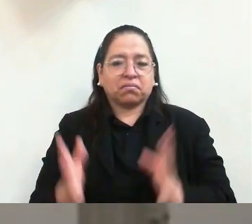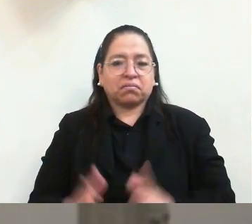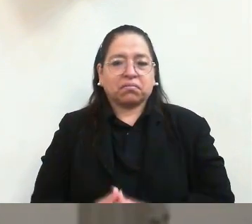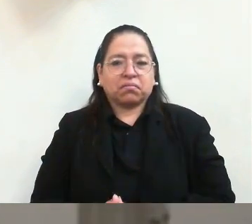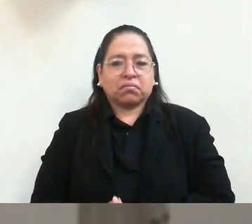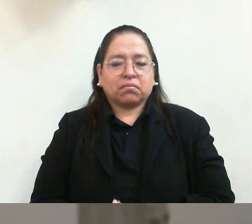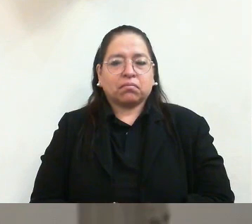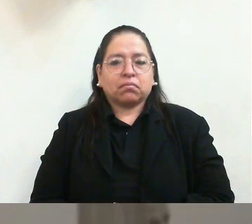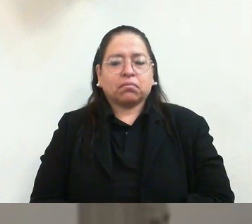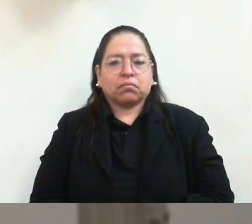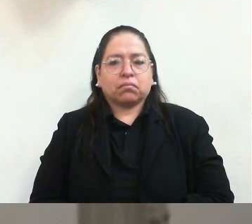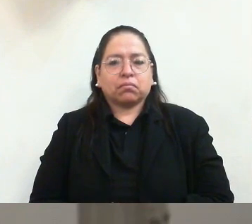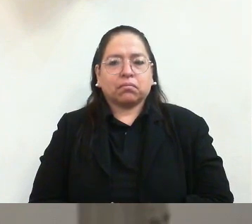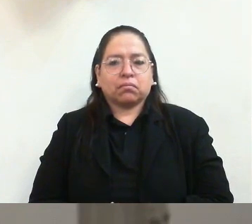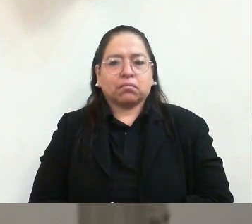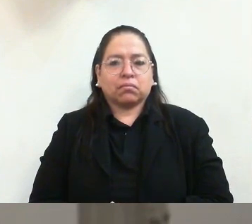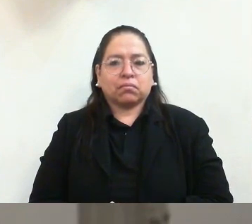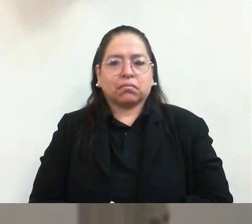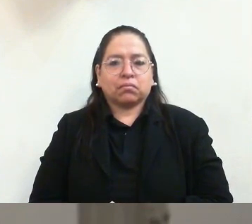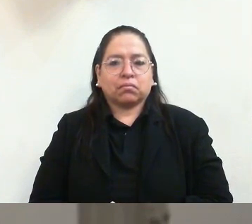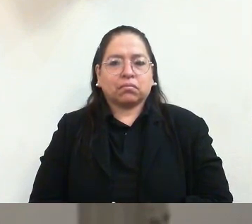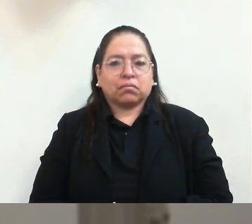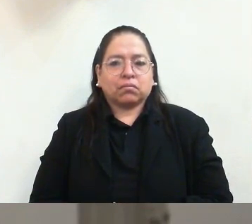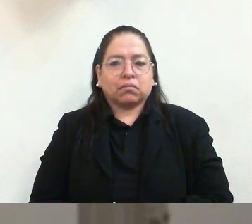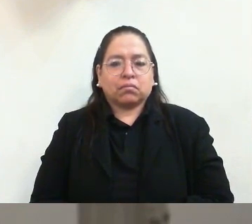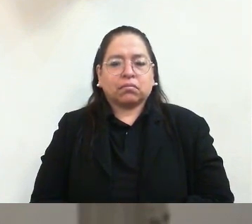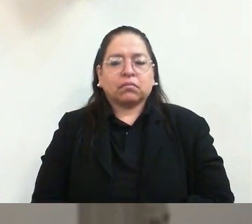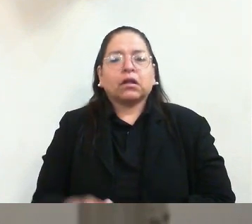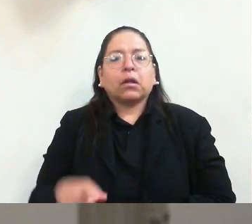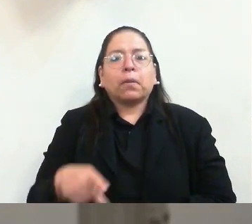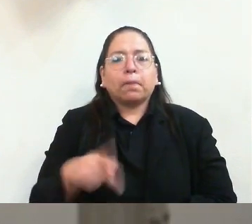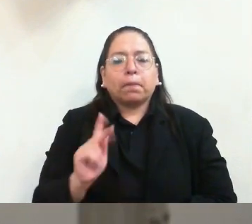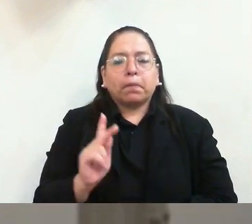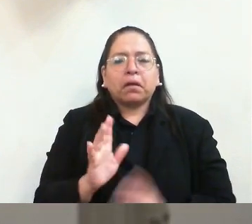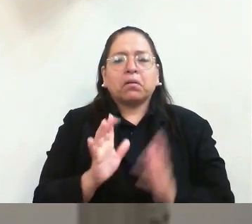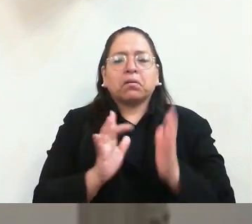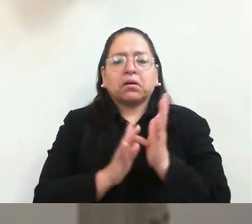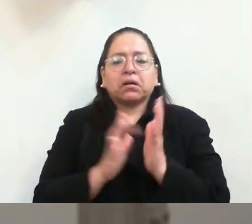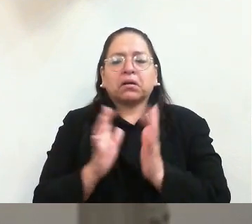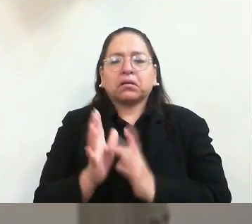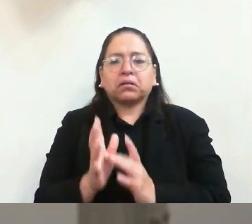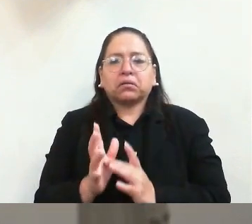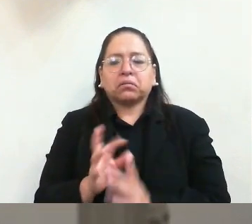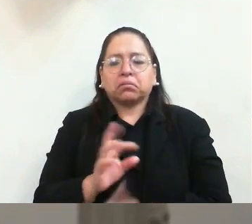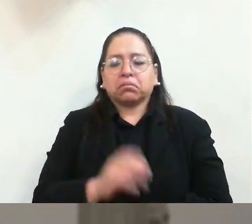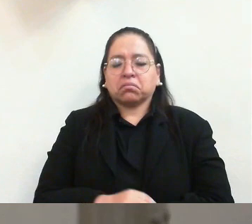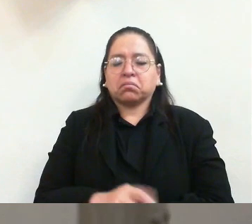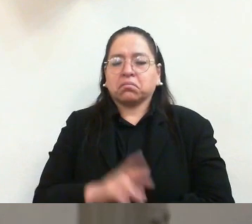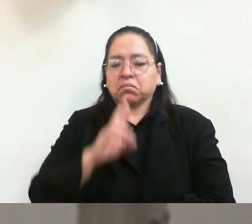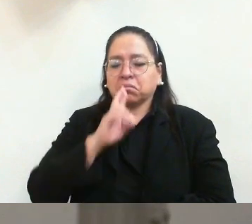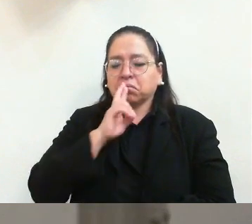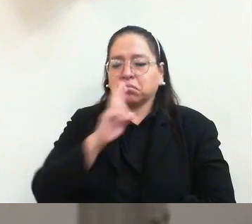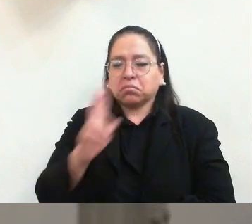pero jesús responde de manera sorprendente